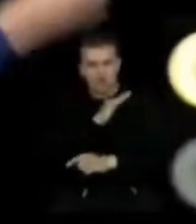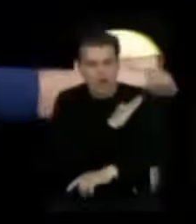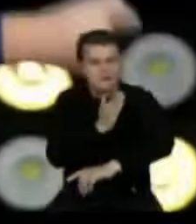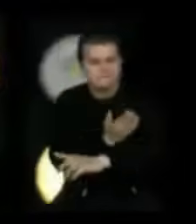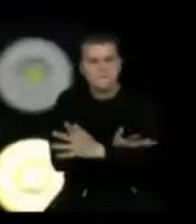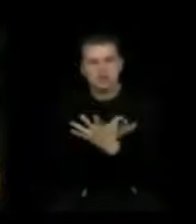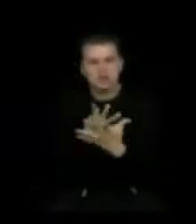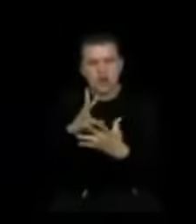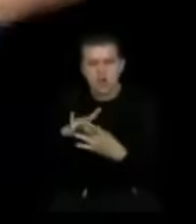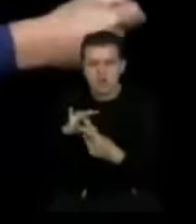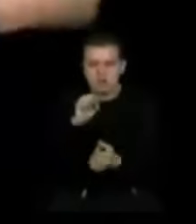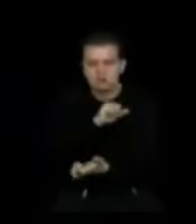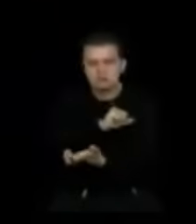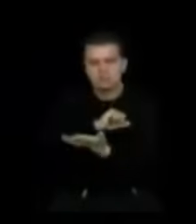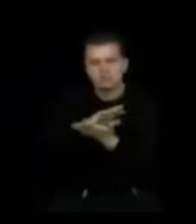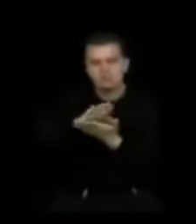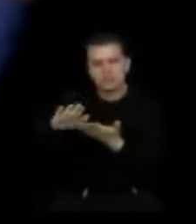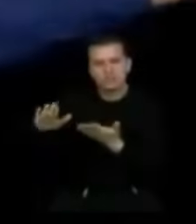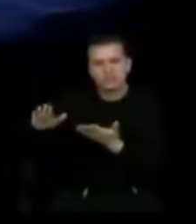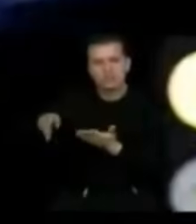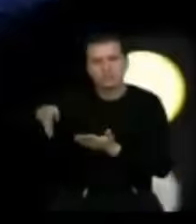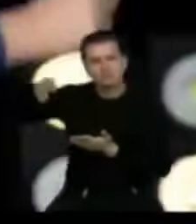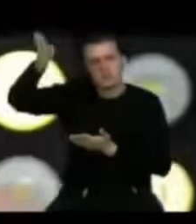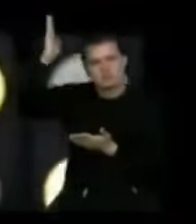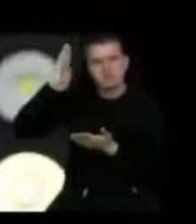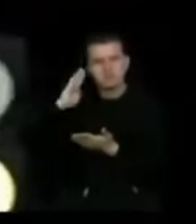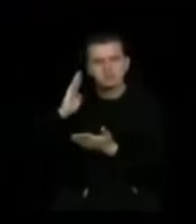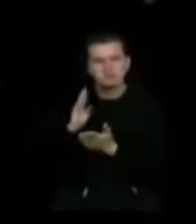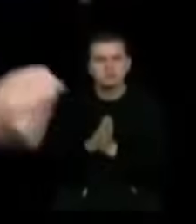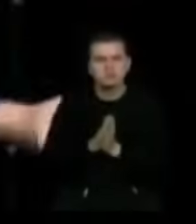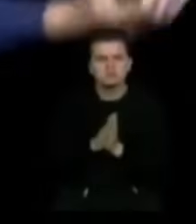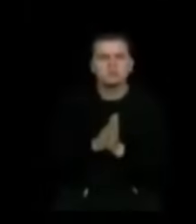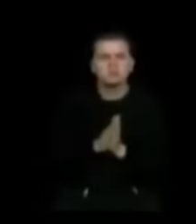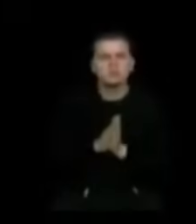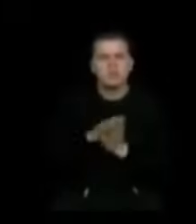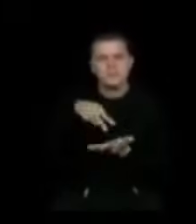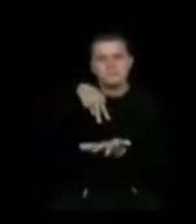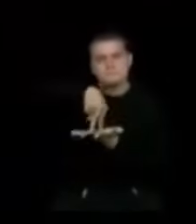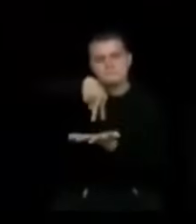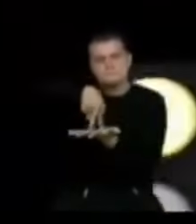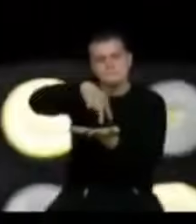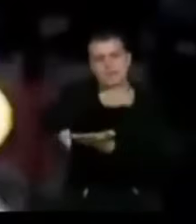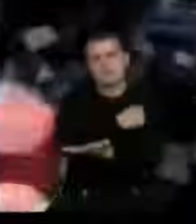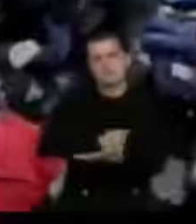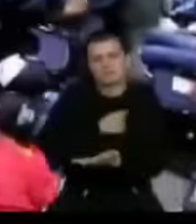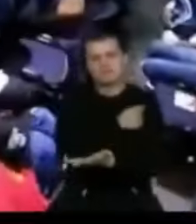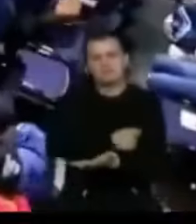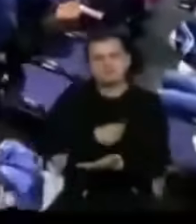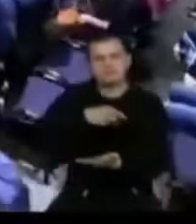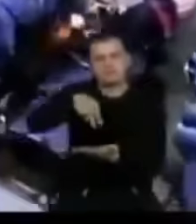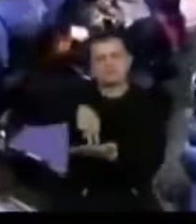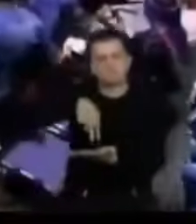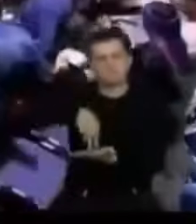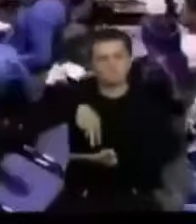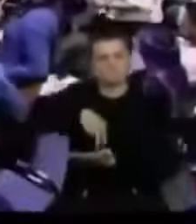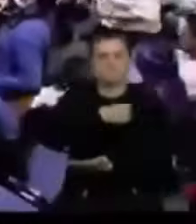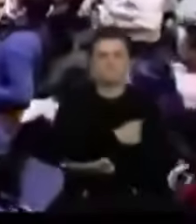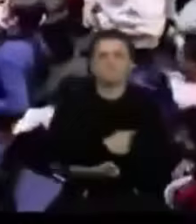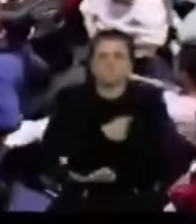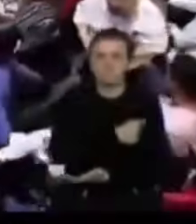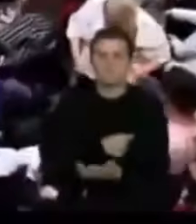del Espíritu Santo de Dios. Póngase de pie en esta mañana.